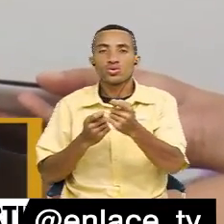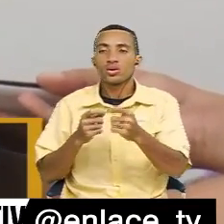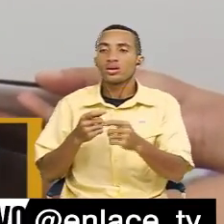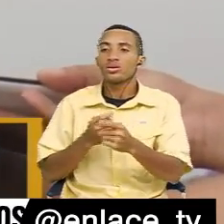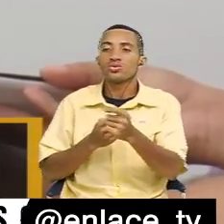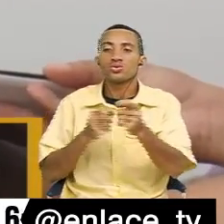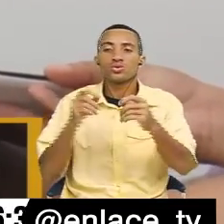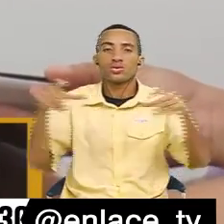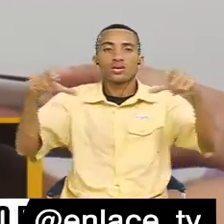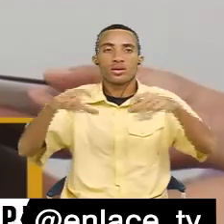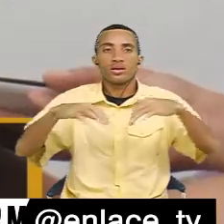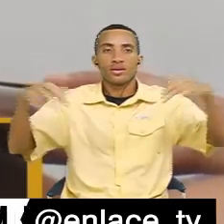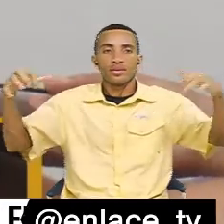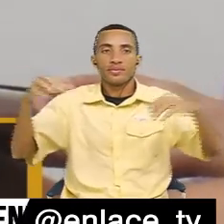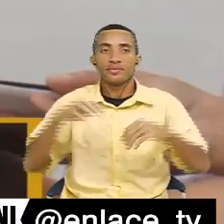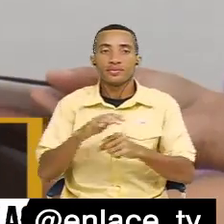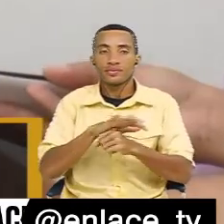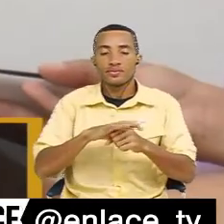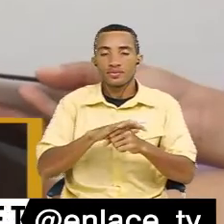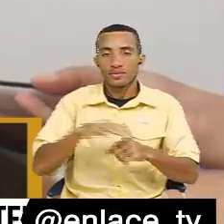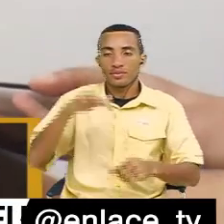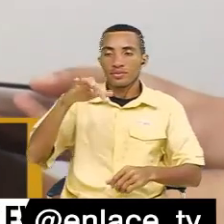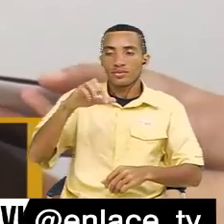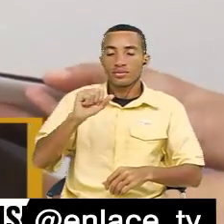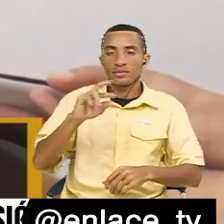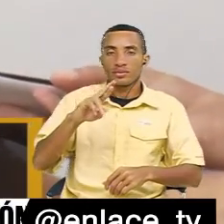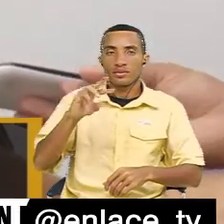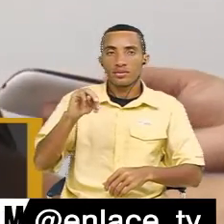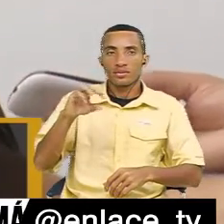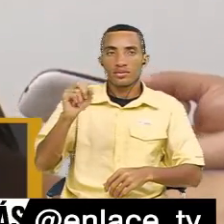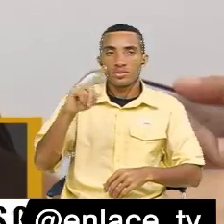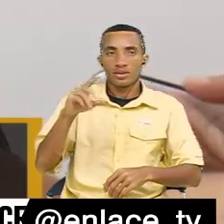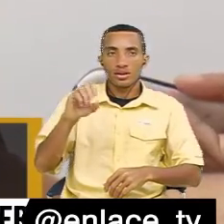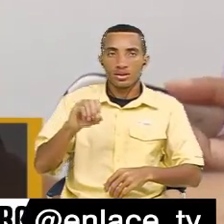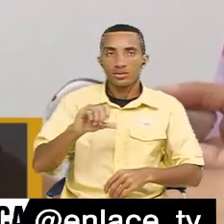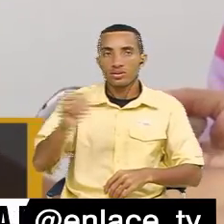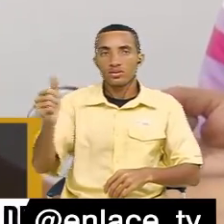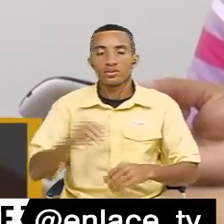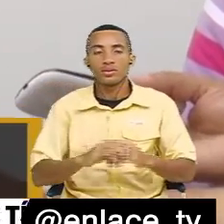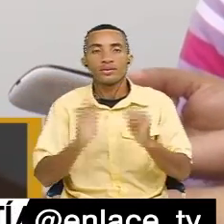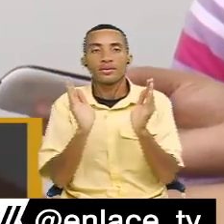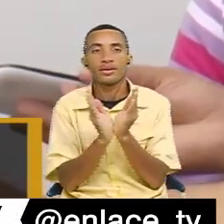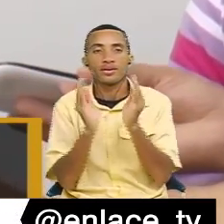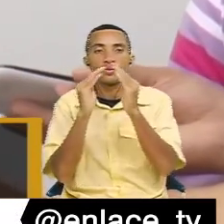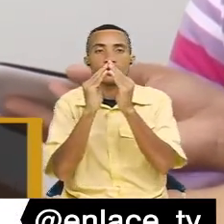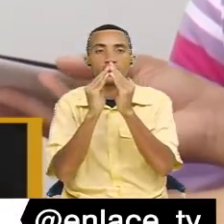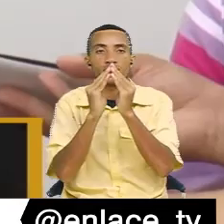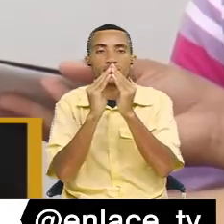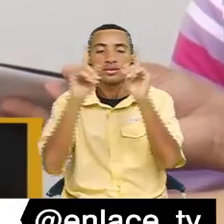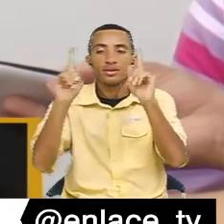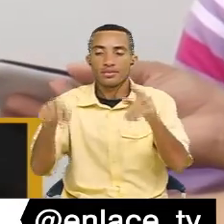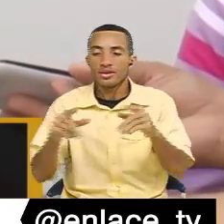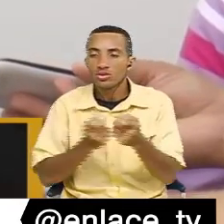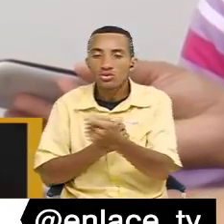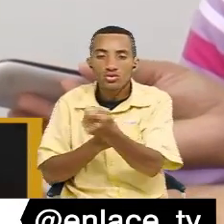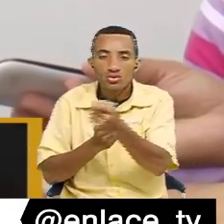Claras, barrio Parnaso, porque es donde normalmente se registran. Alrededor de estos barrios también se va a generar un dispositivo para